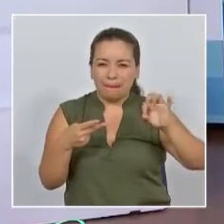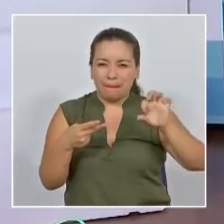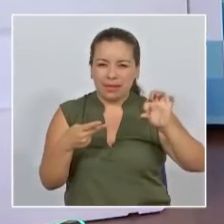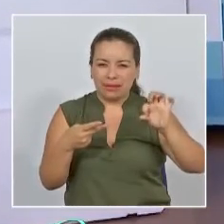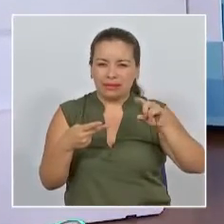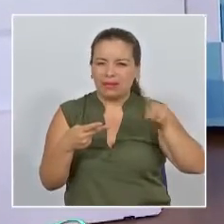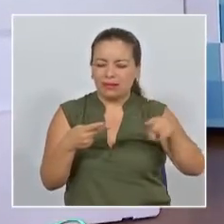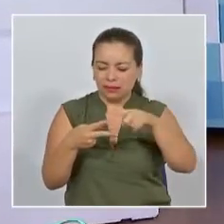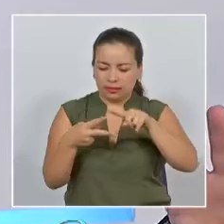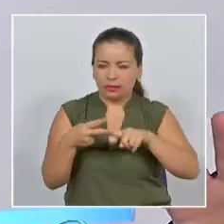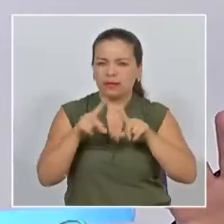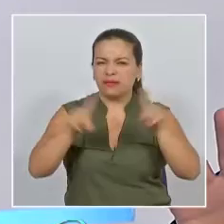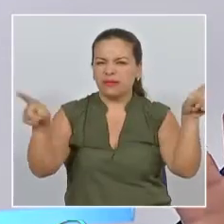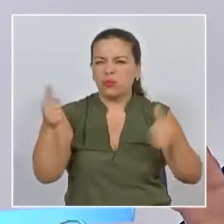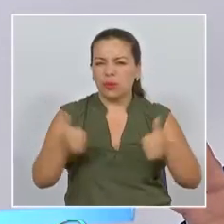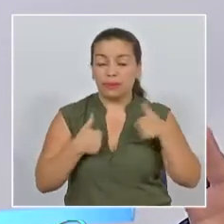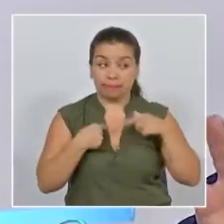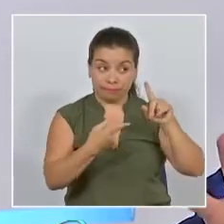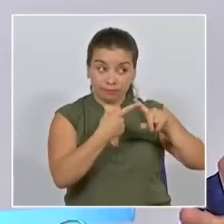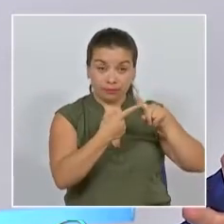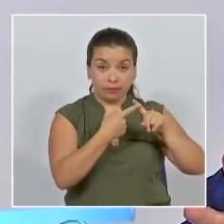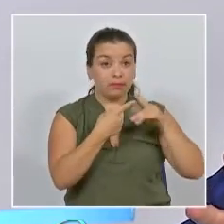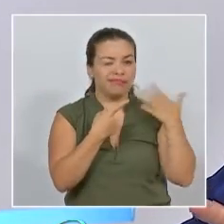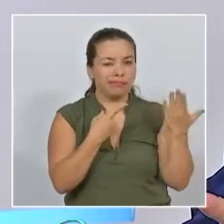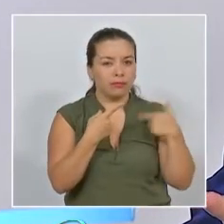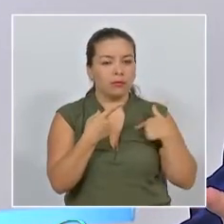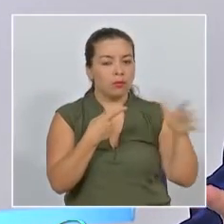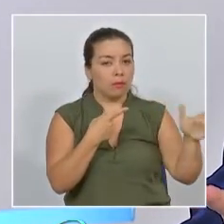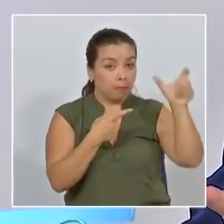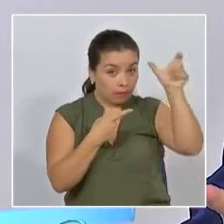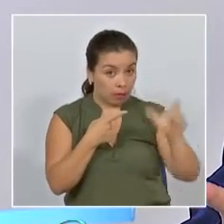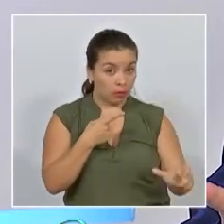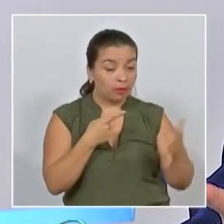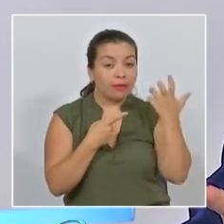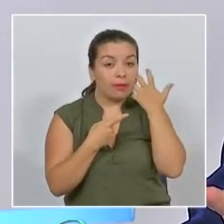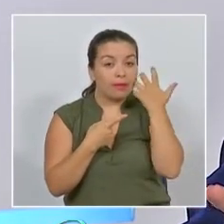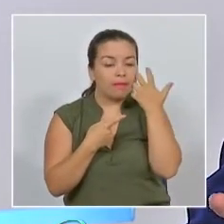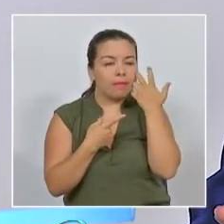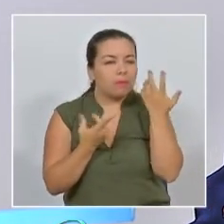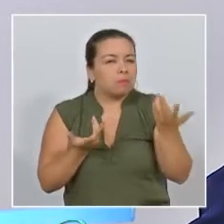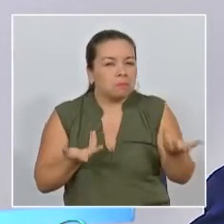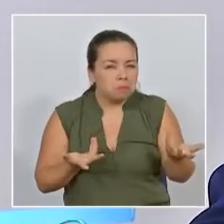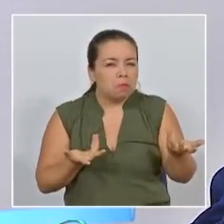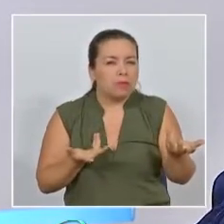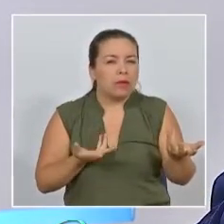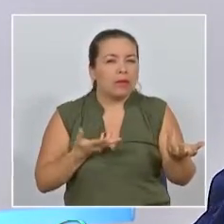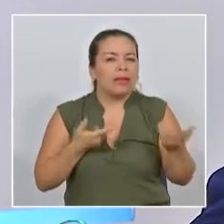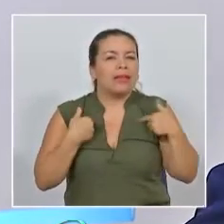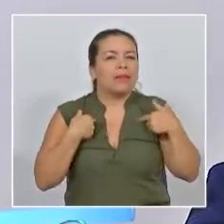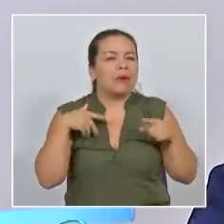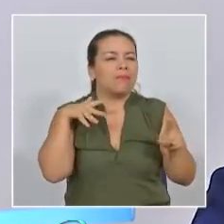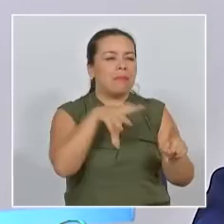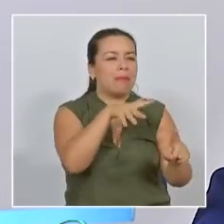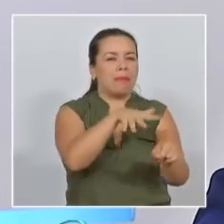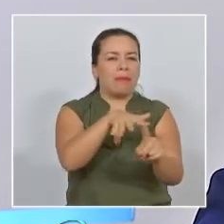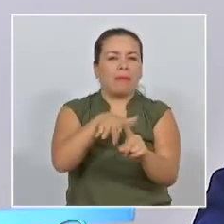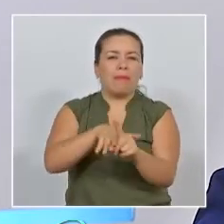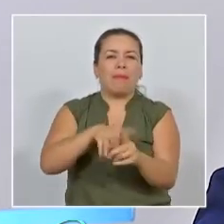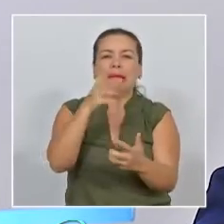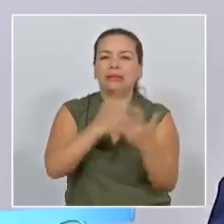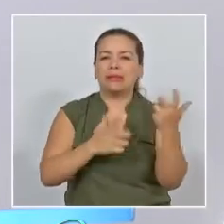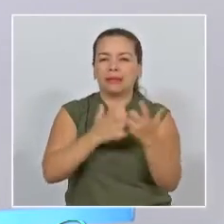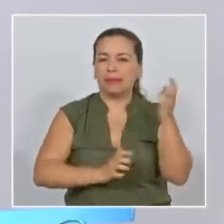el lupus como tal es una enfermedad por medio de la cual las personas están siendo atacadas por el mismo sistema de